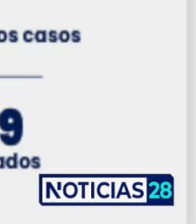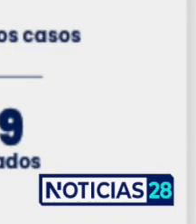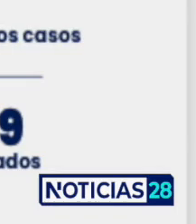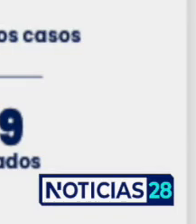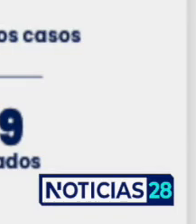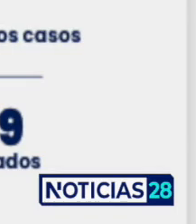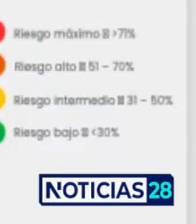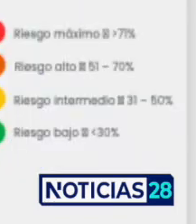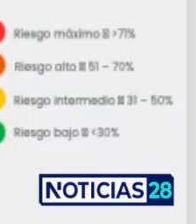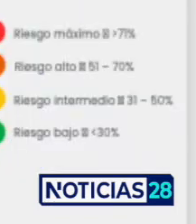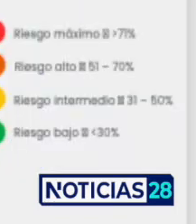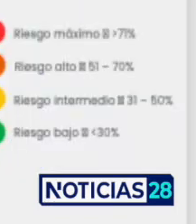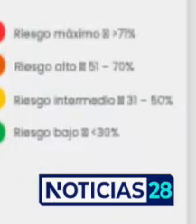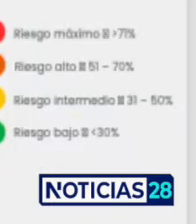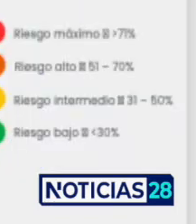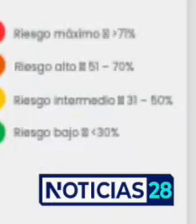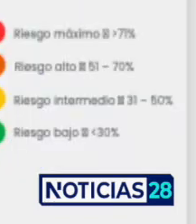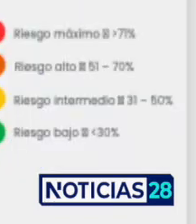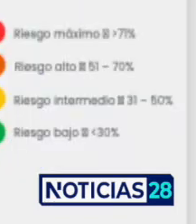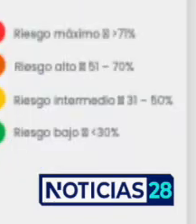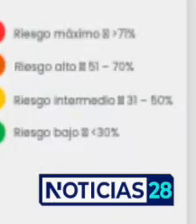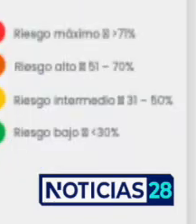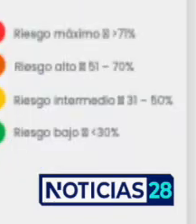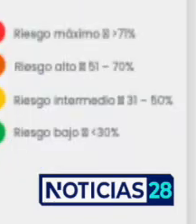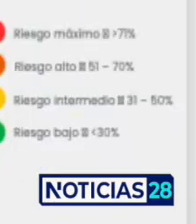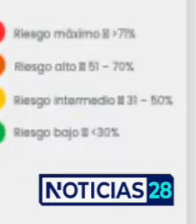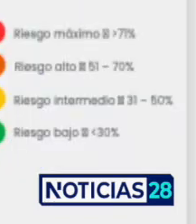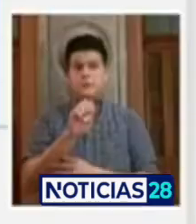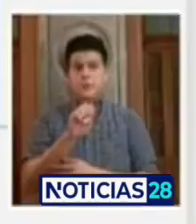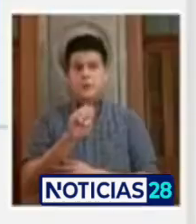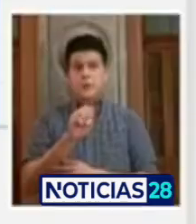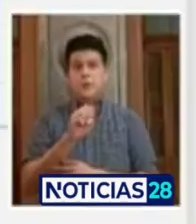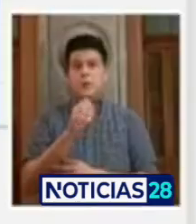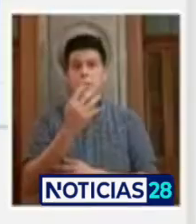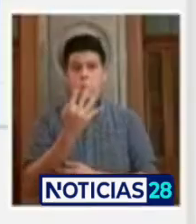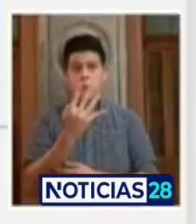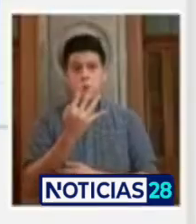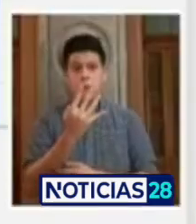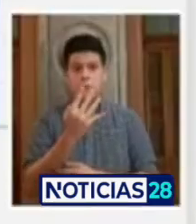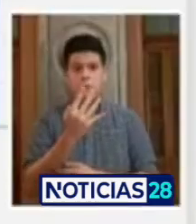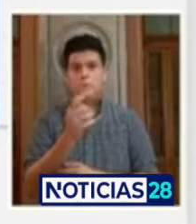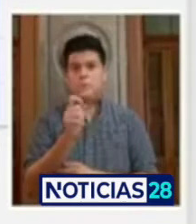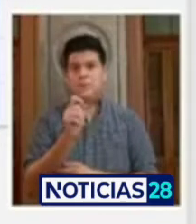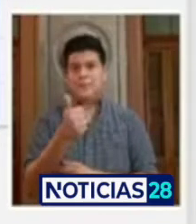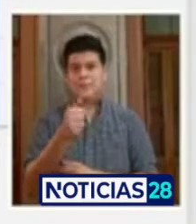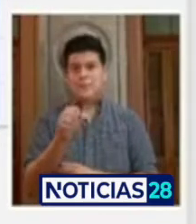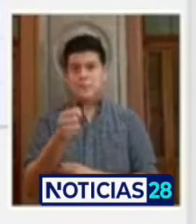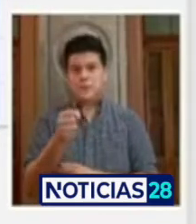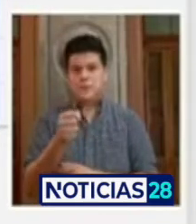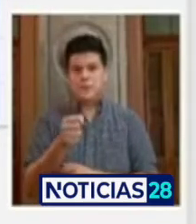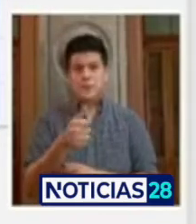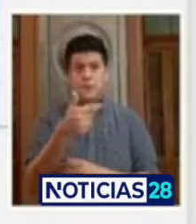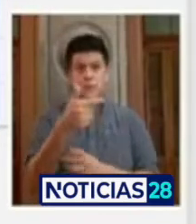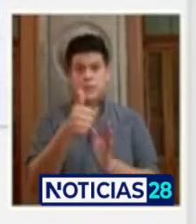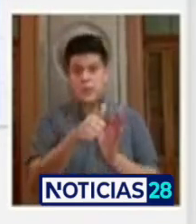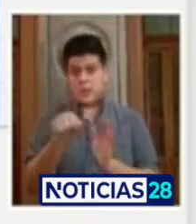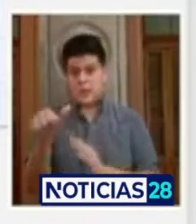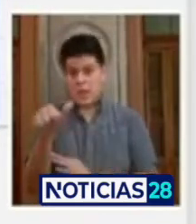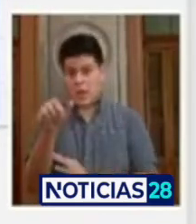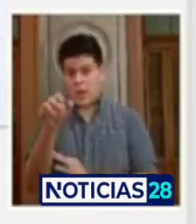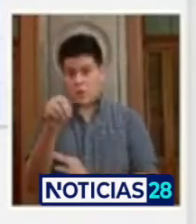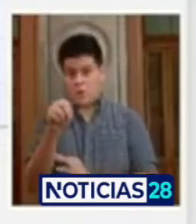porcentaje de ocupación hospitalaria de 33.7 por ciento y observamos que del 7 al 9 de octubre la